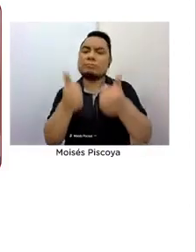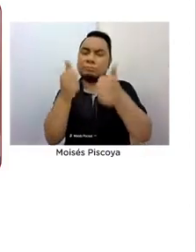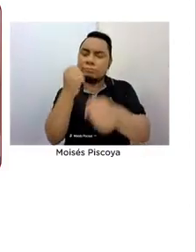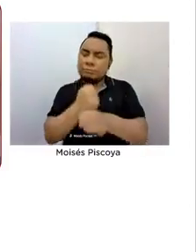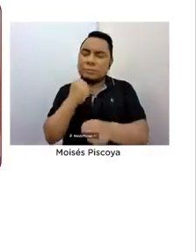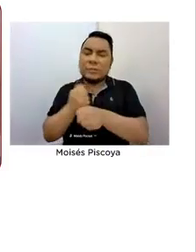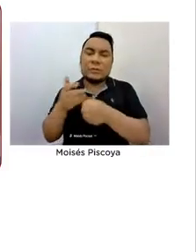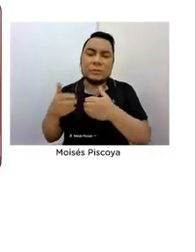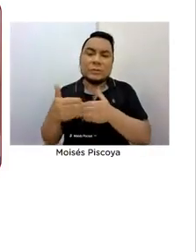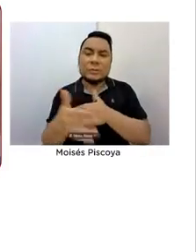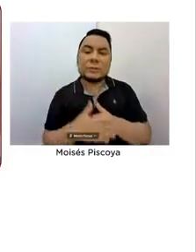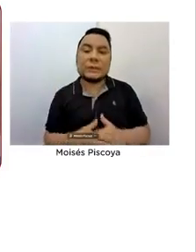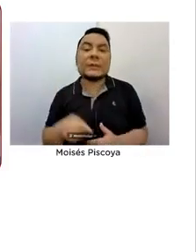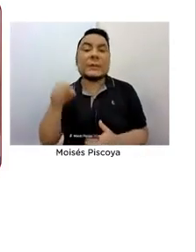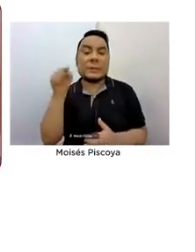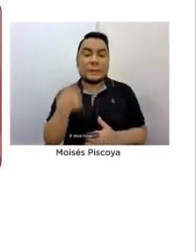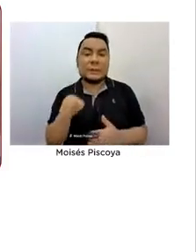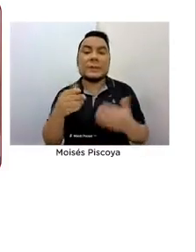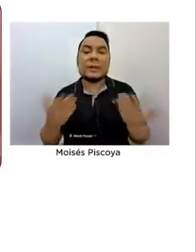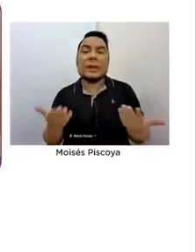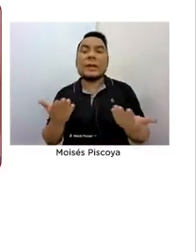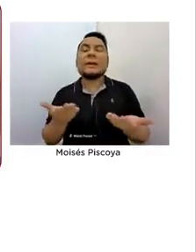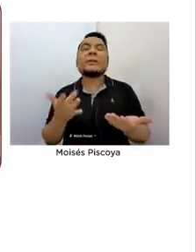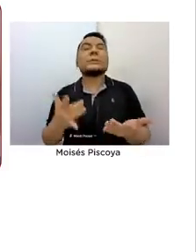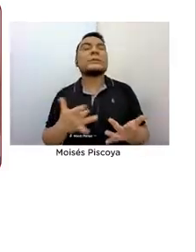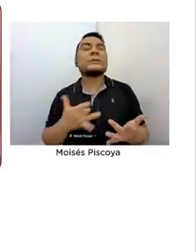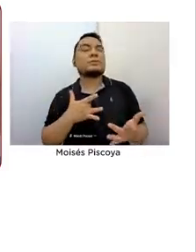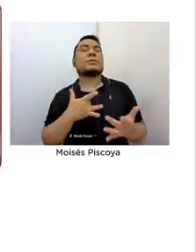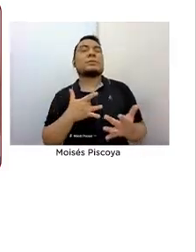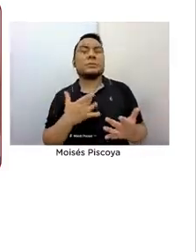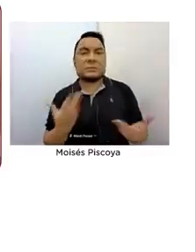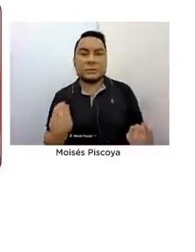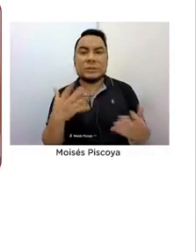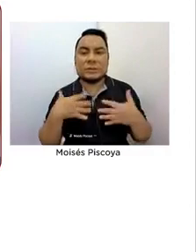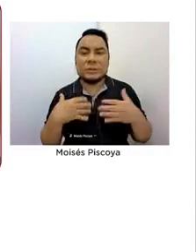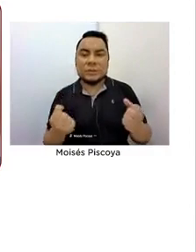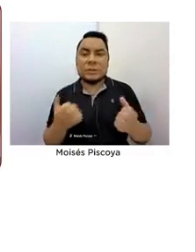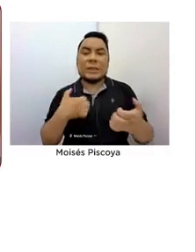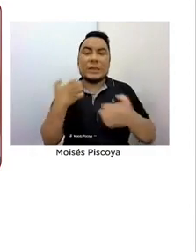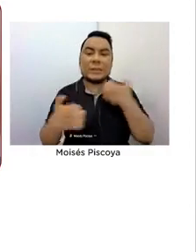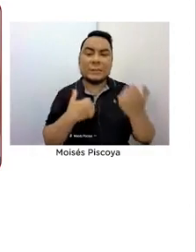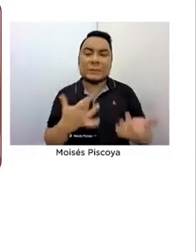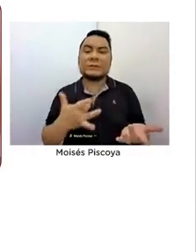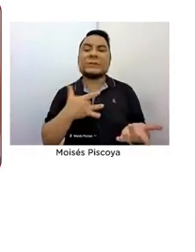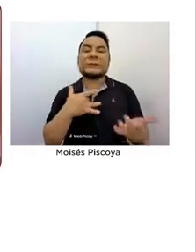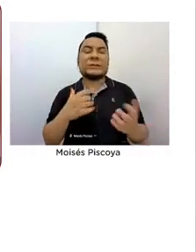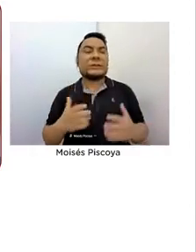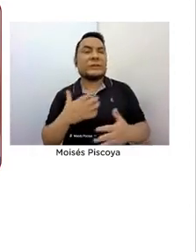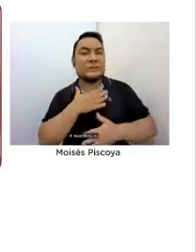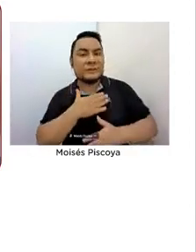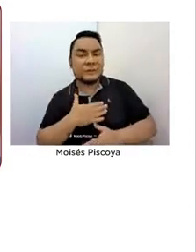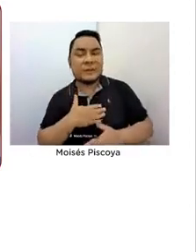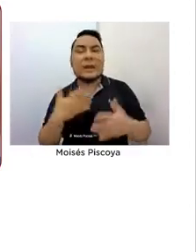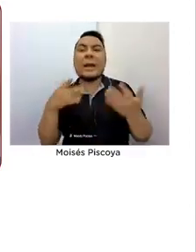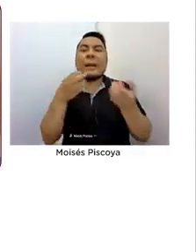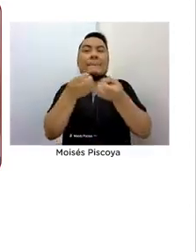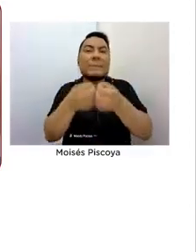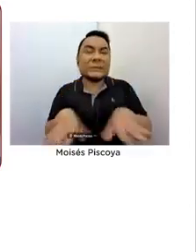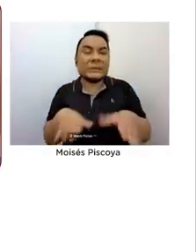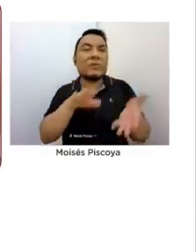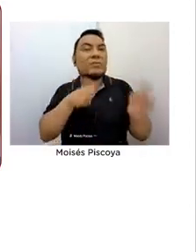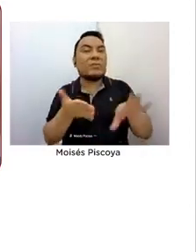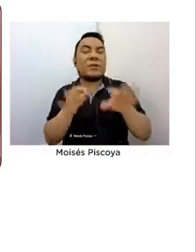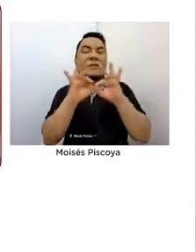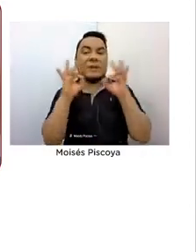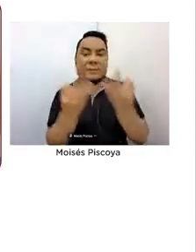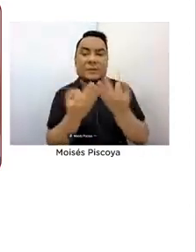Eso ha mellado nuestra salud emocional, ha mellado nuestra salud física, hemos perdido familia,